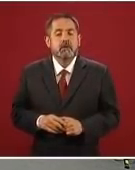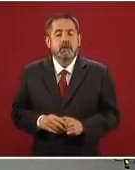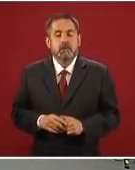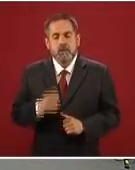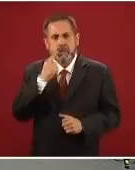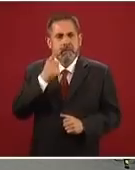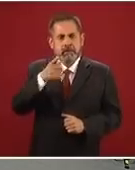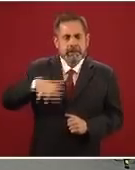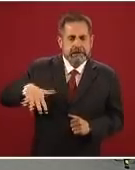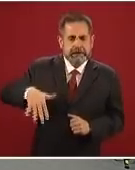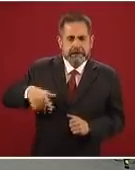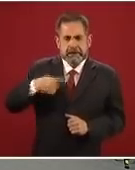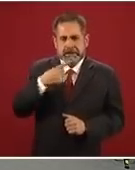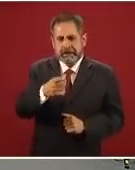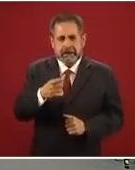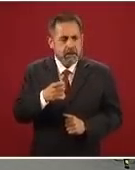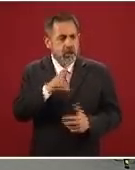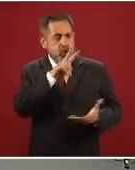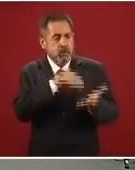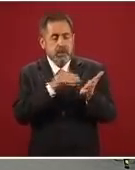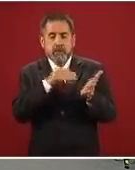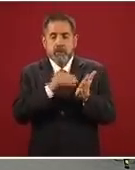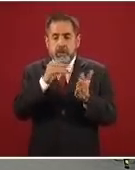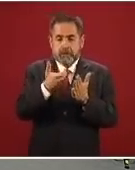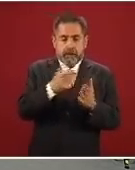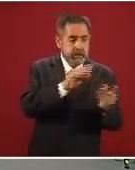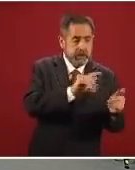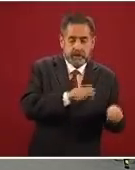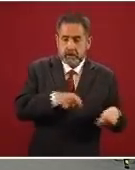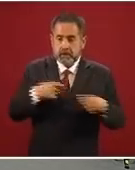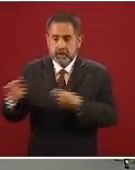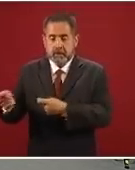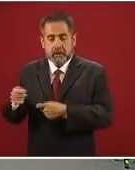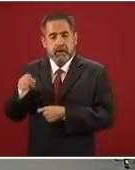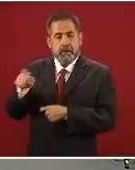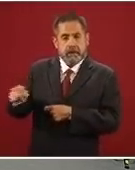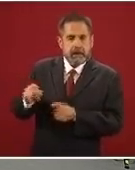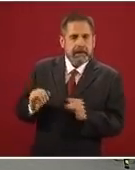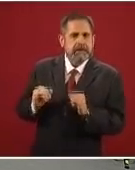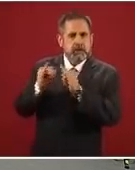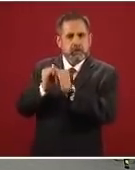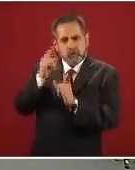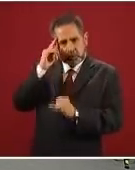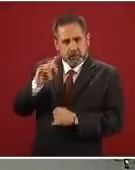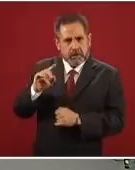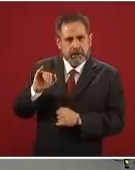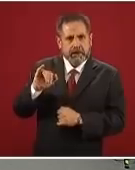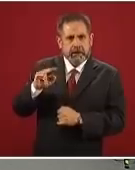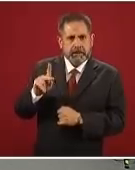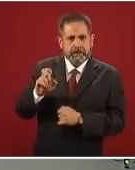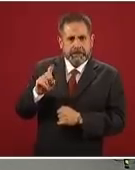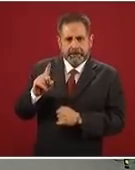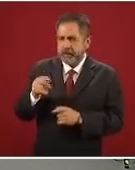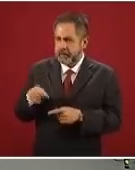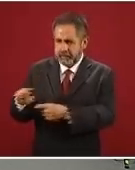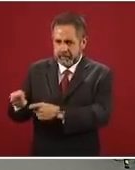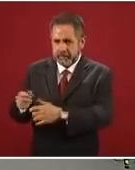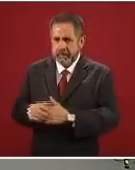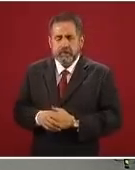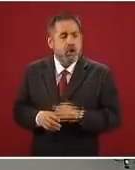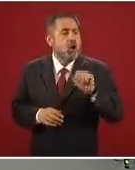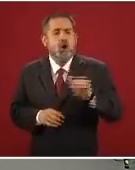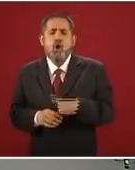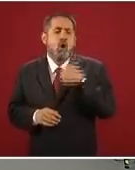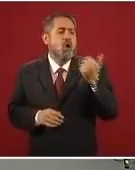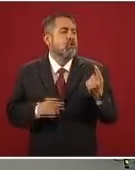Usted acaba de mencionar que se acaban de entregar 2,000 millones de pesos precisamente al instituto de un solo caso. Y los otros casos de